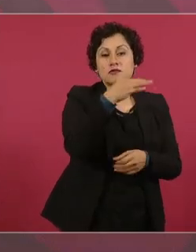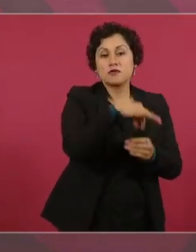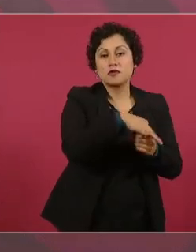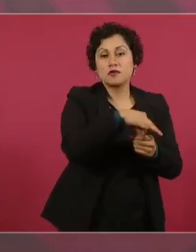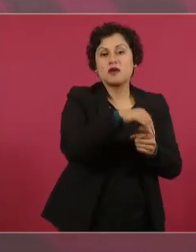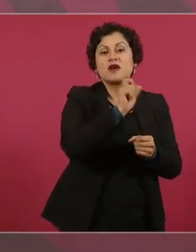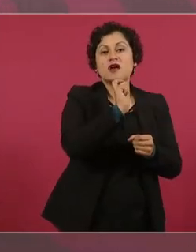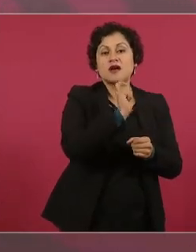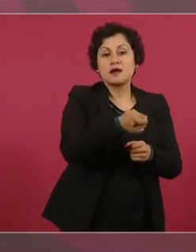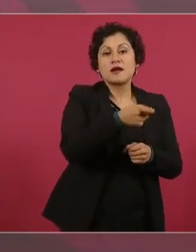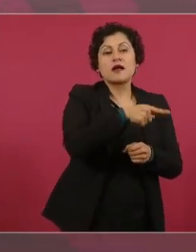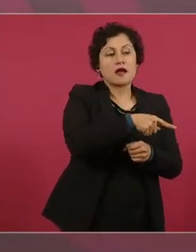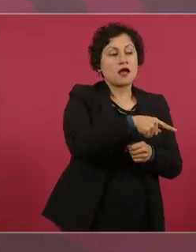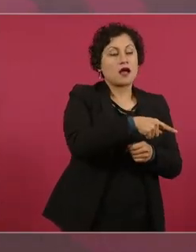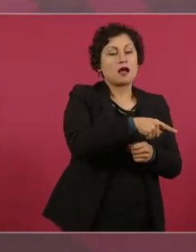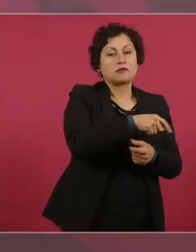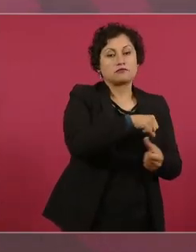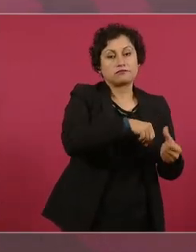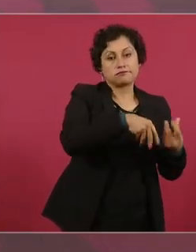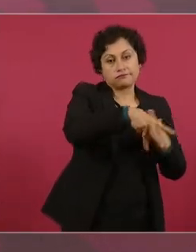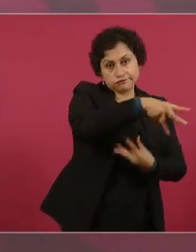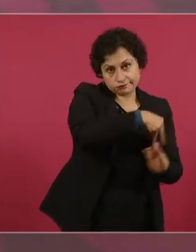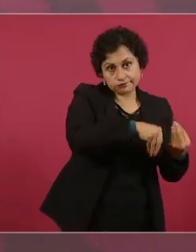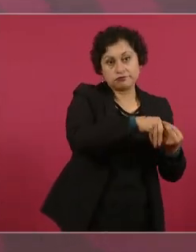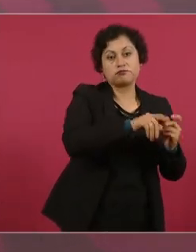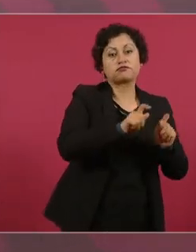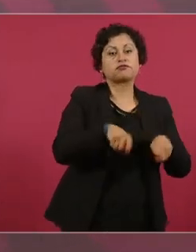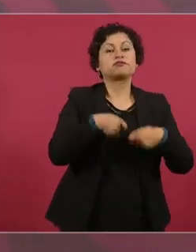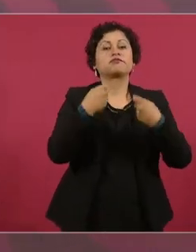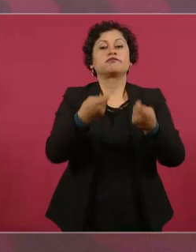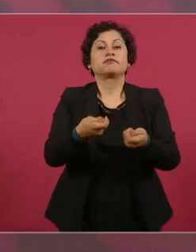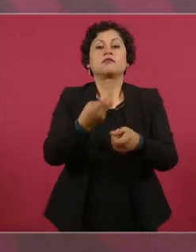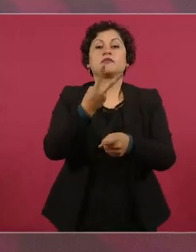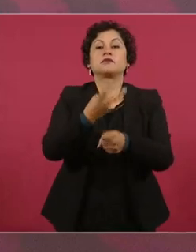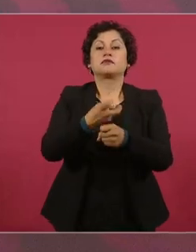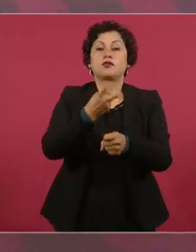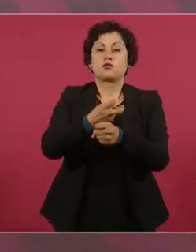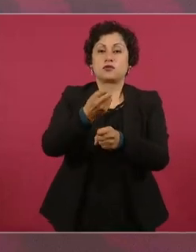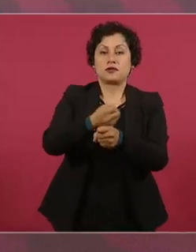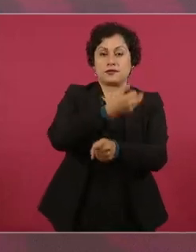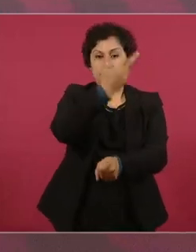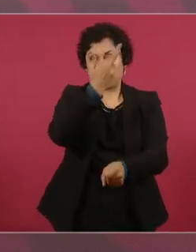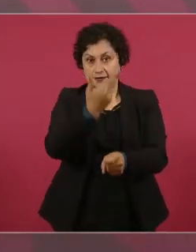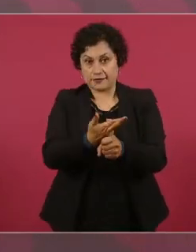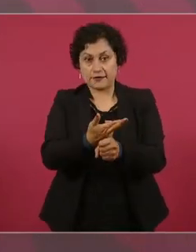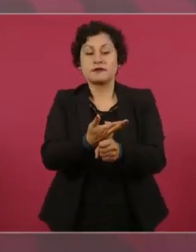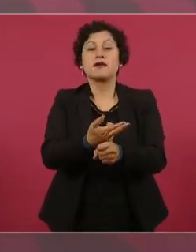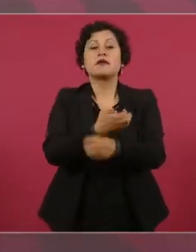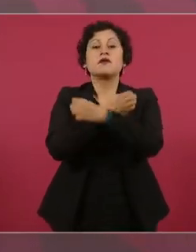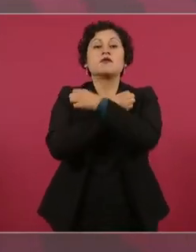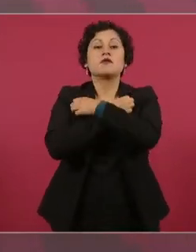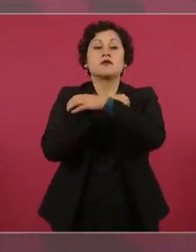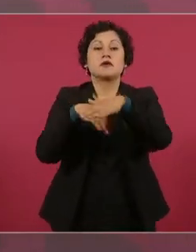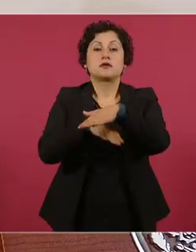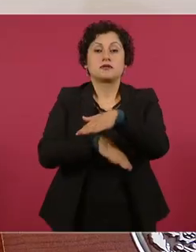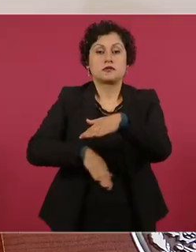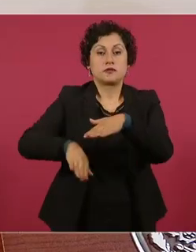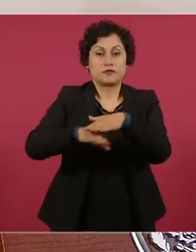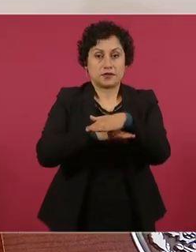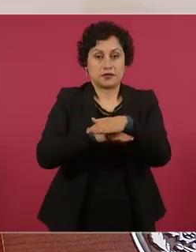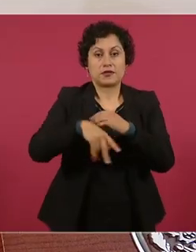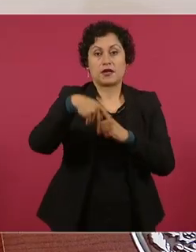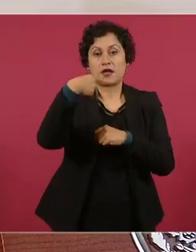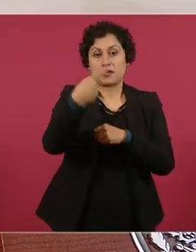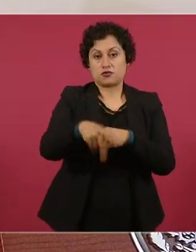Secretaría de Educación Pública la Subsecretaría de Educación Básica para el yerno de la